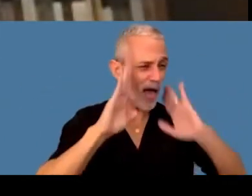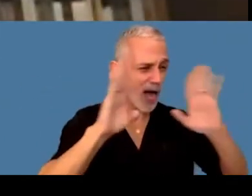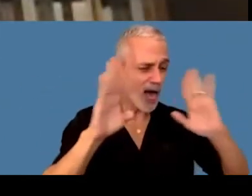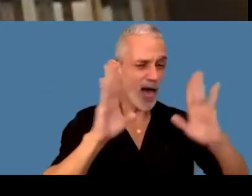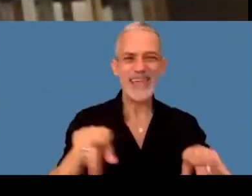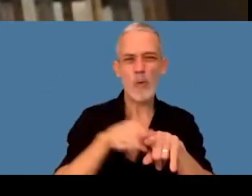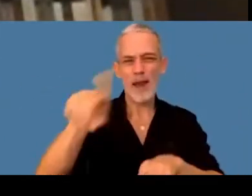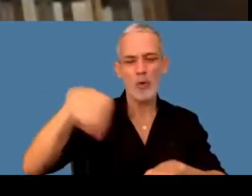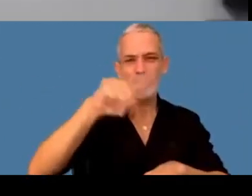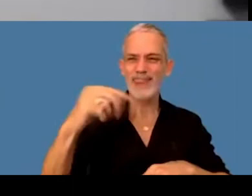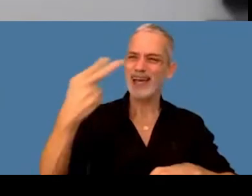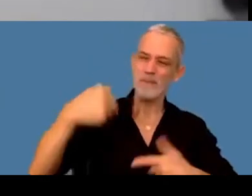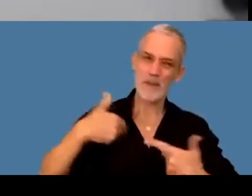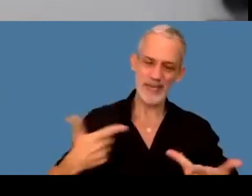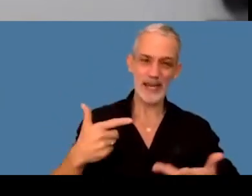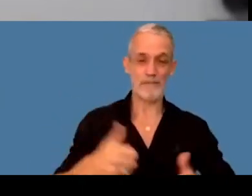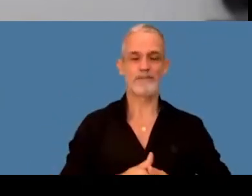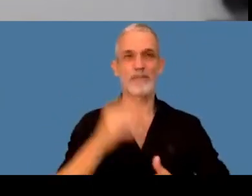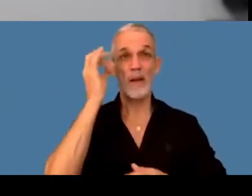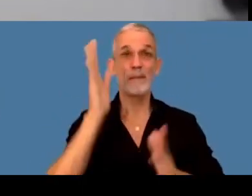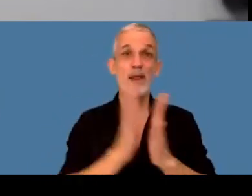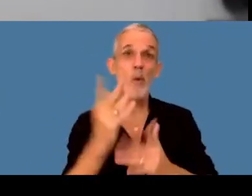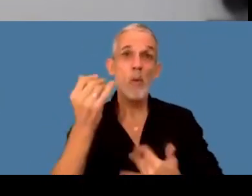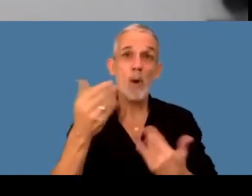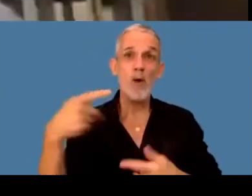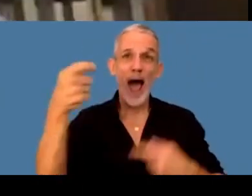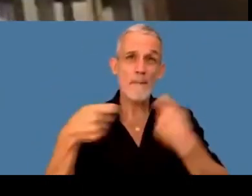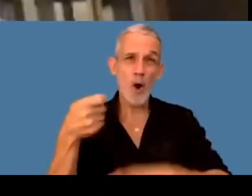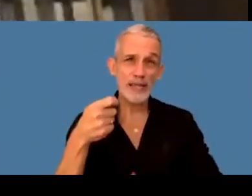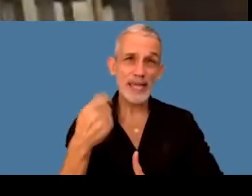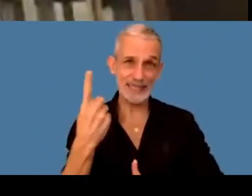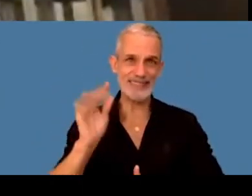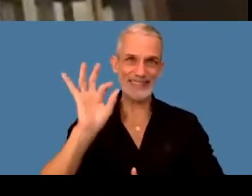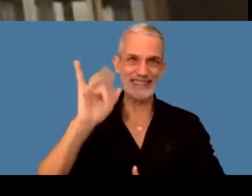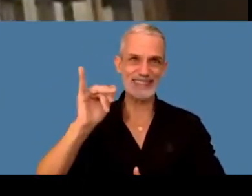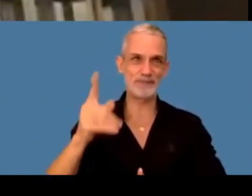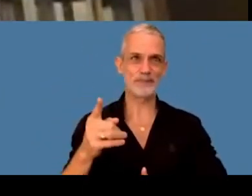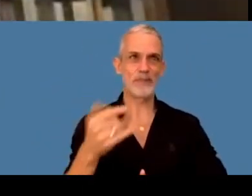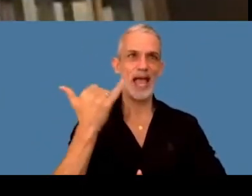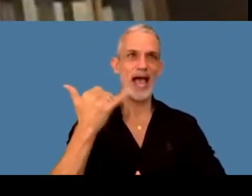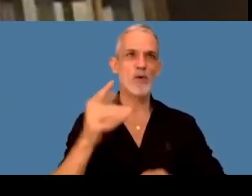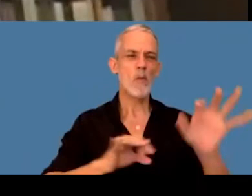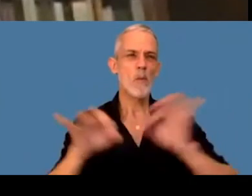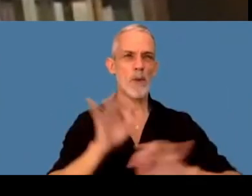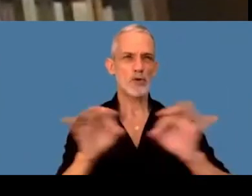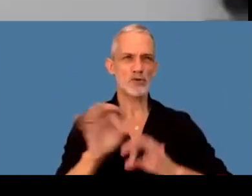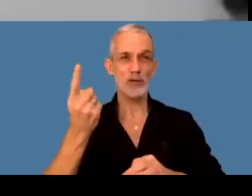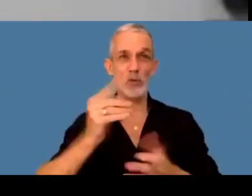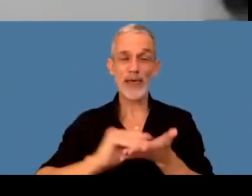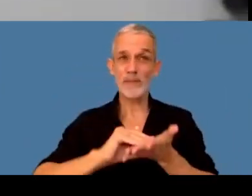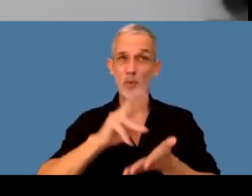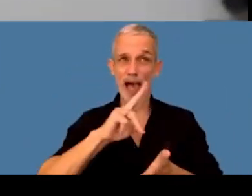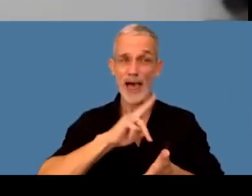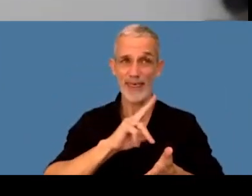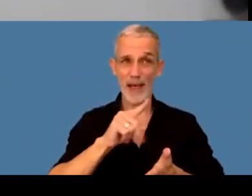ustedes. Perdón, ¿puedo hacer un aporte? Sí, Isabel. Hay un proyecto de una diputada que